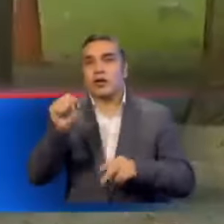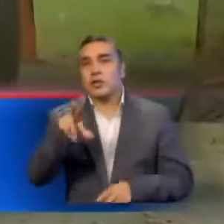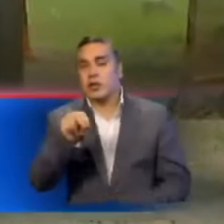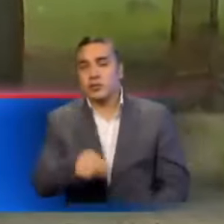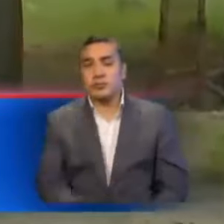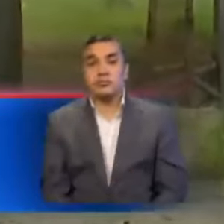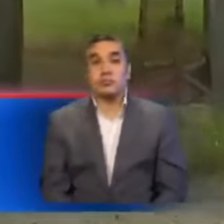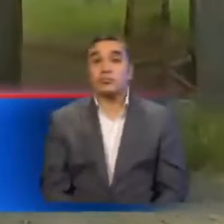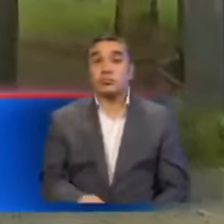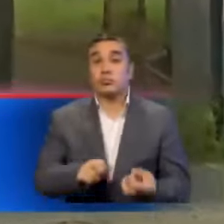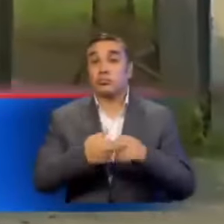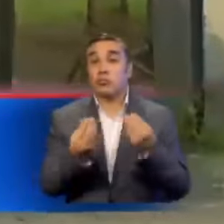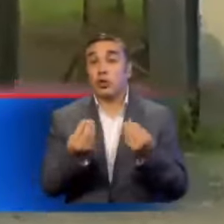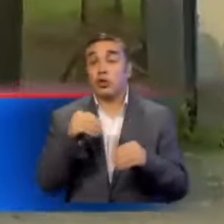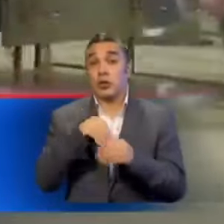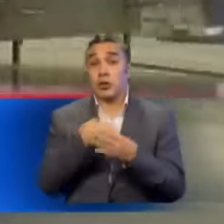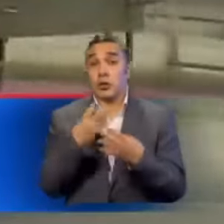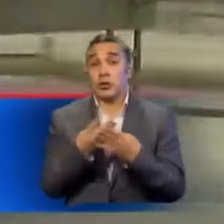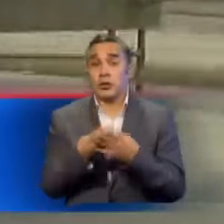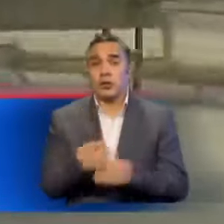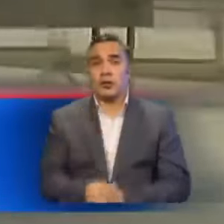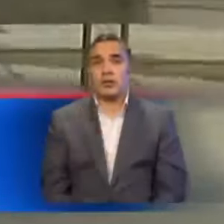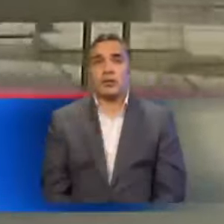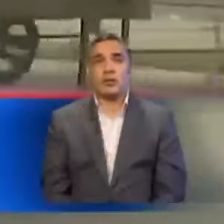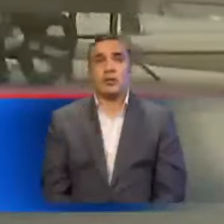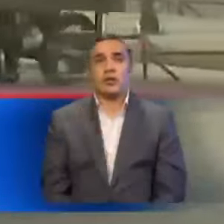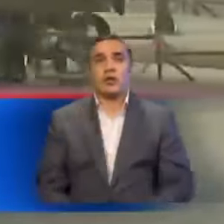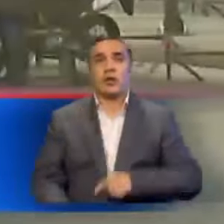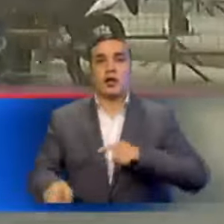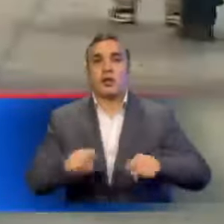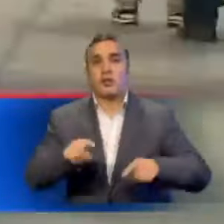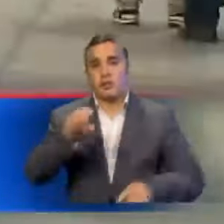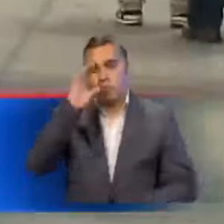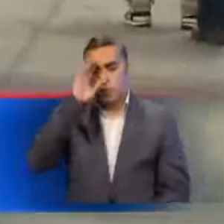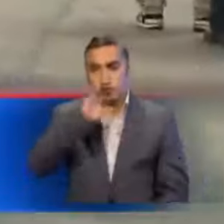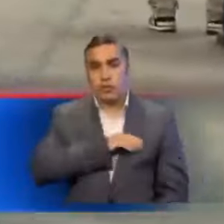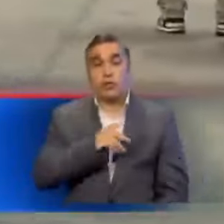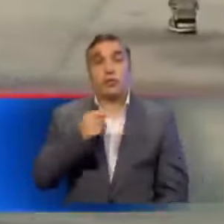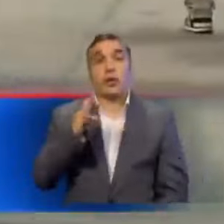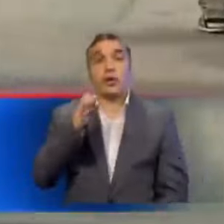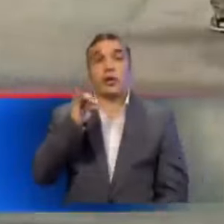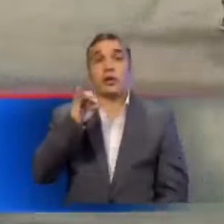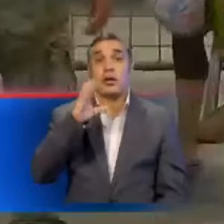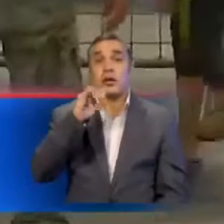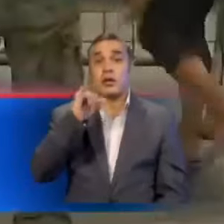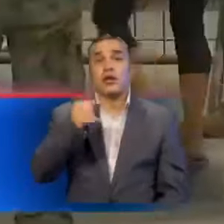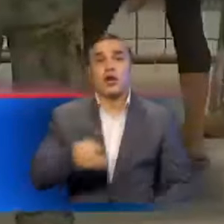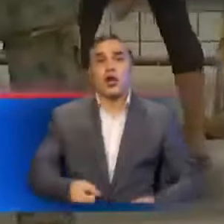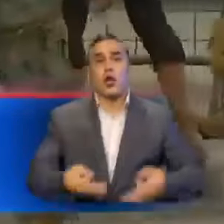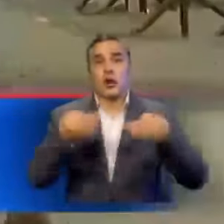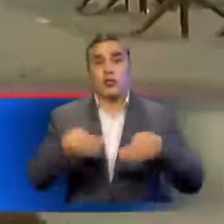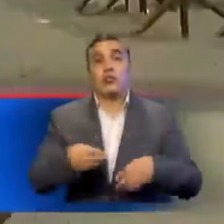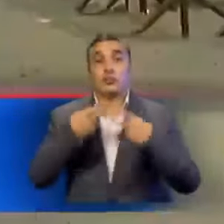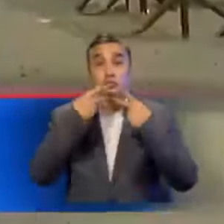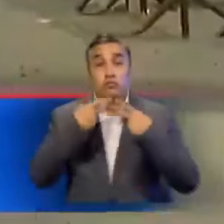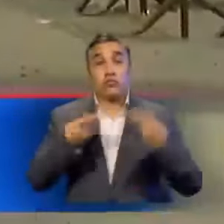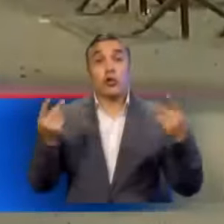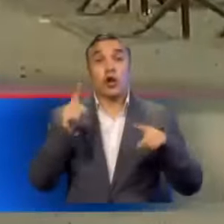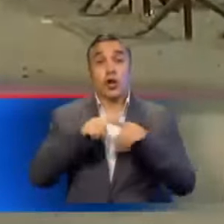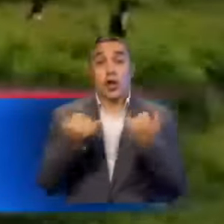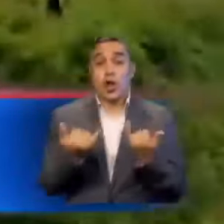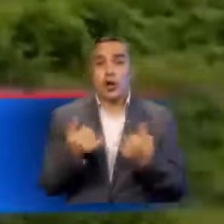Ante los fuertes incidentes en el Centro de Privación de Libertad, el comandante general de policía, Patricio Carrillo, confirmó a través de una publicación que